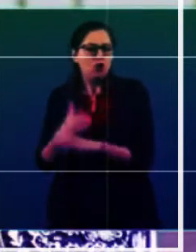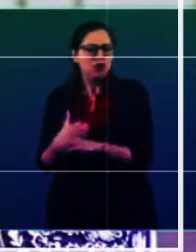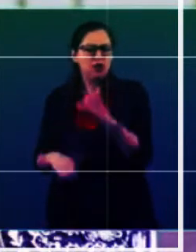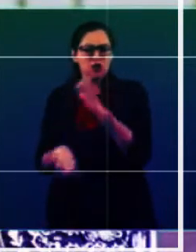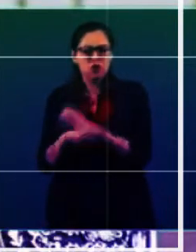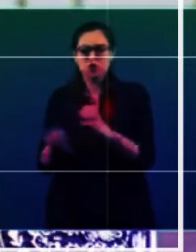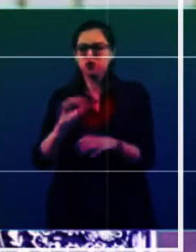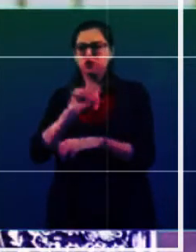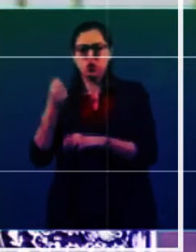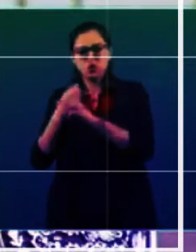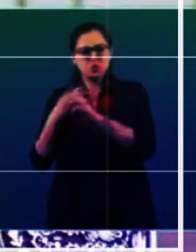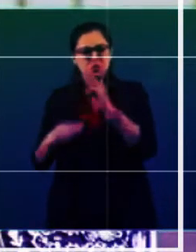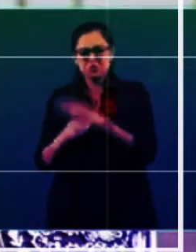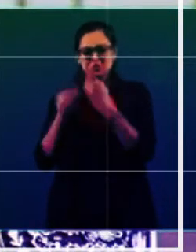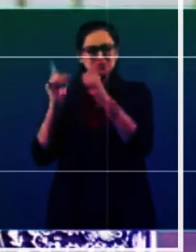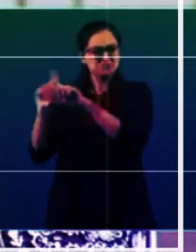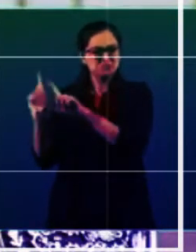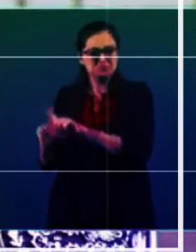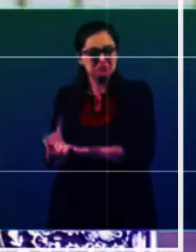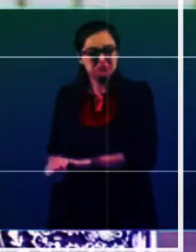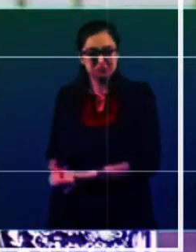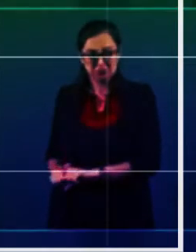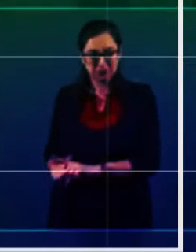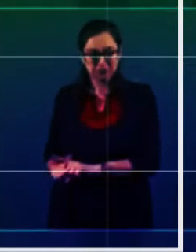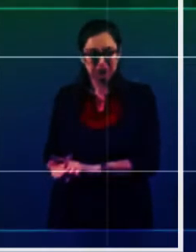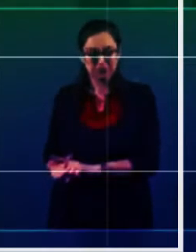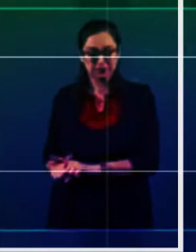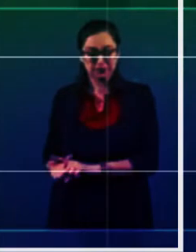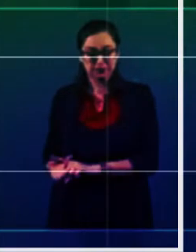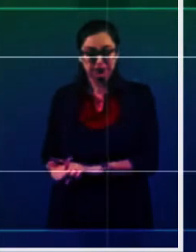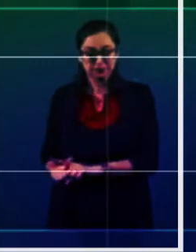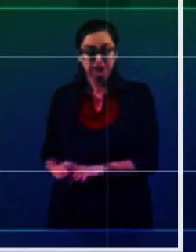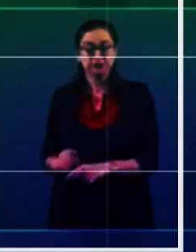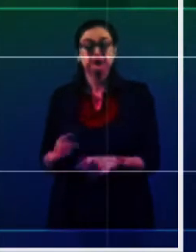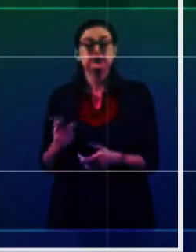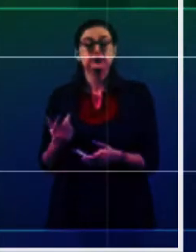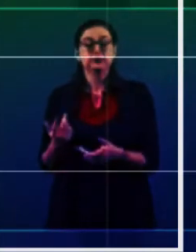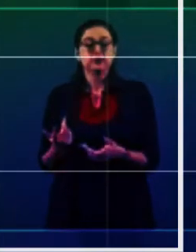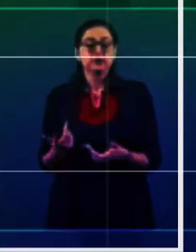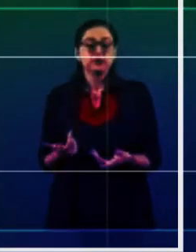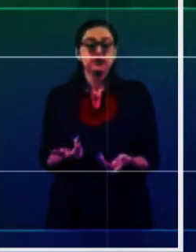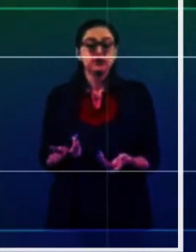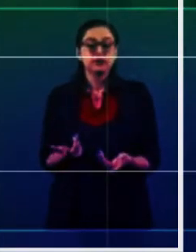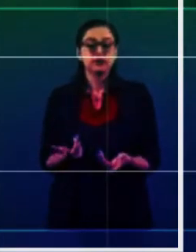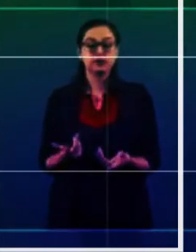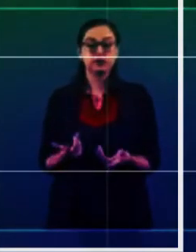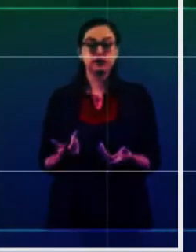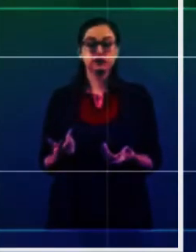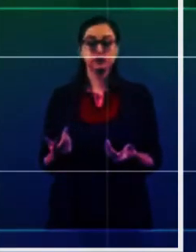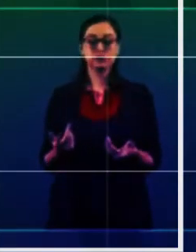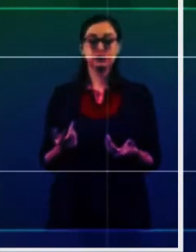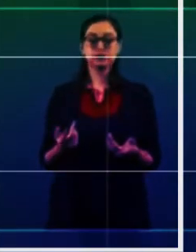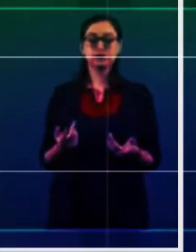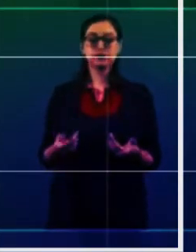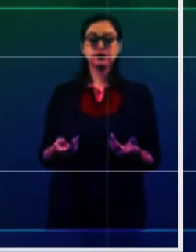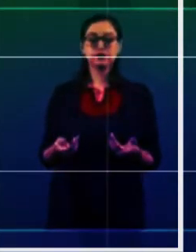en donde se